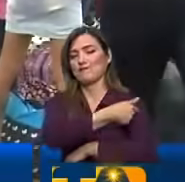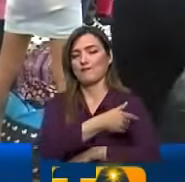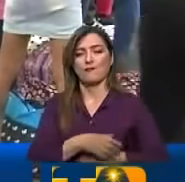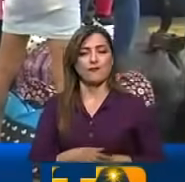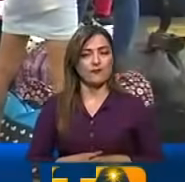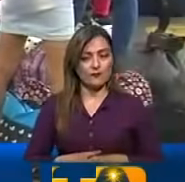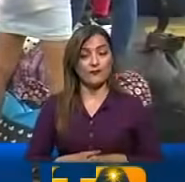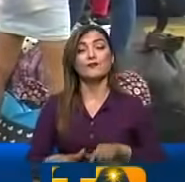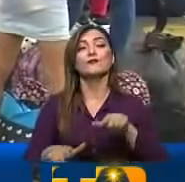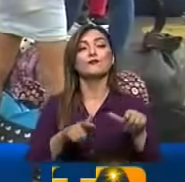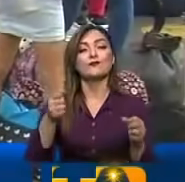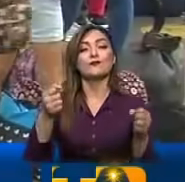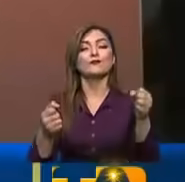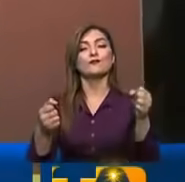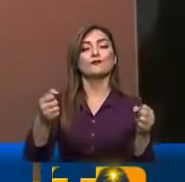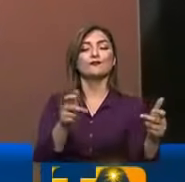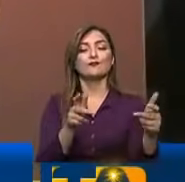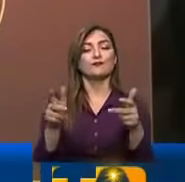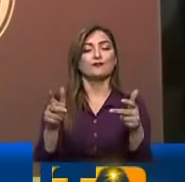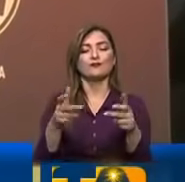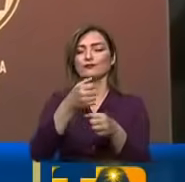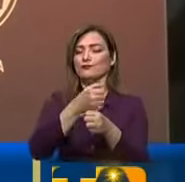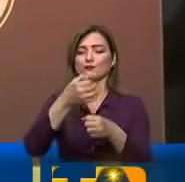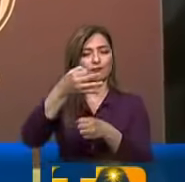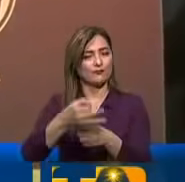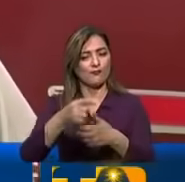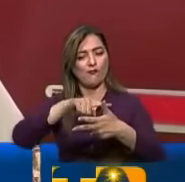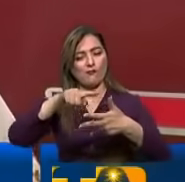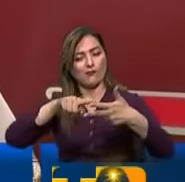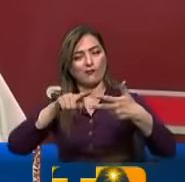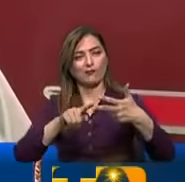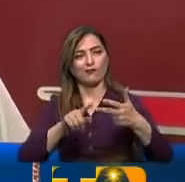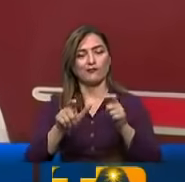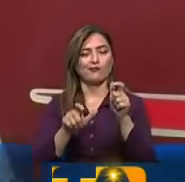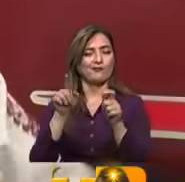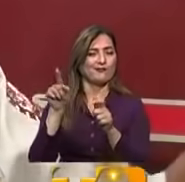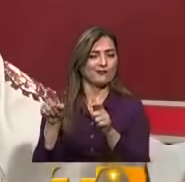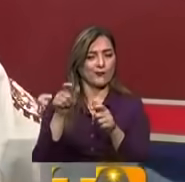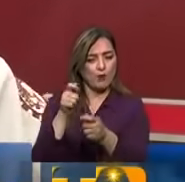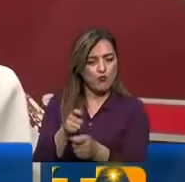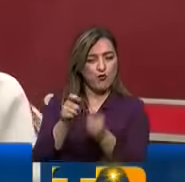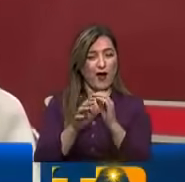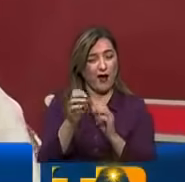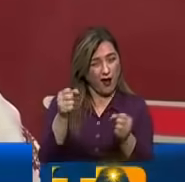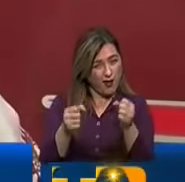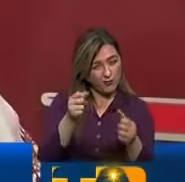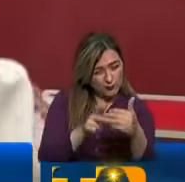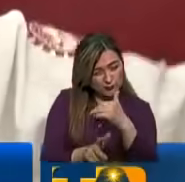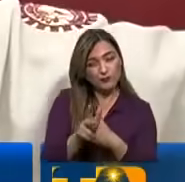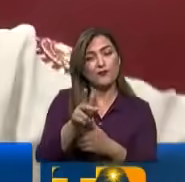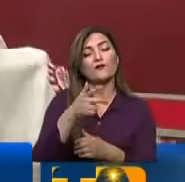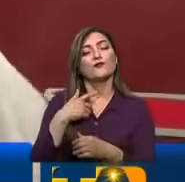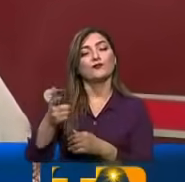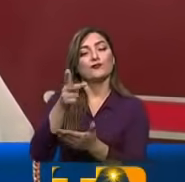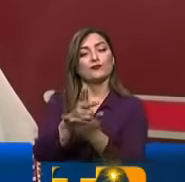Mientras tanto, en las unidades de transporte se conservan las medidas de bioseguridad frecuentes. Aquí nos hacen de desinfectar el carro a la entrada del terminal,